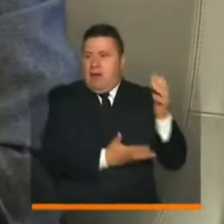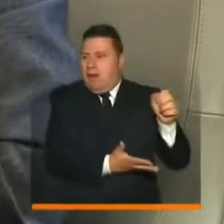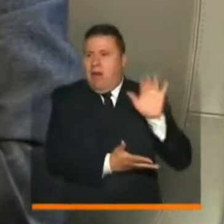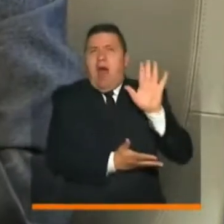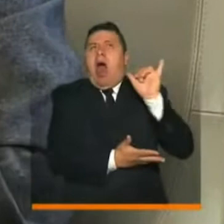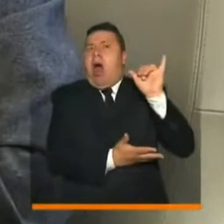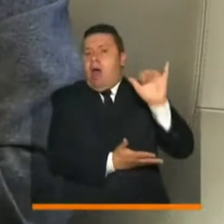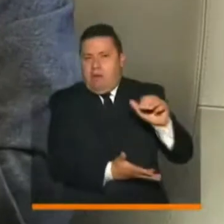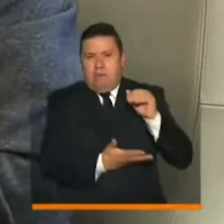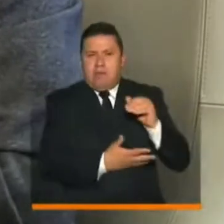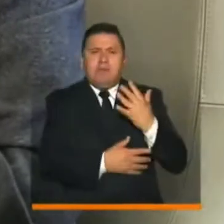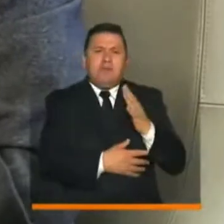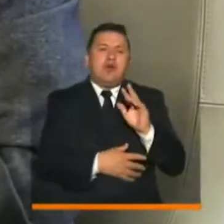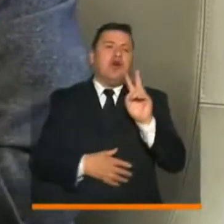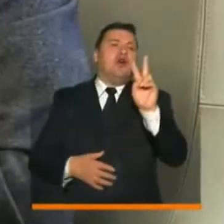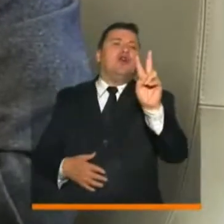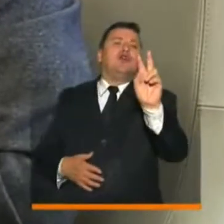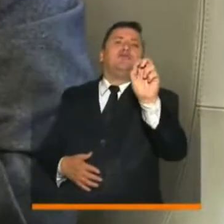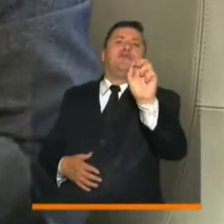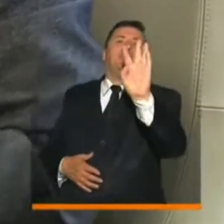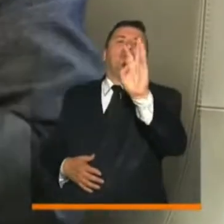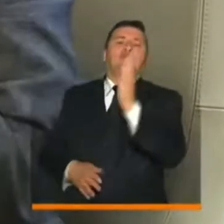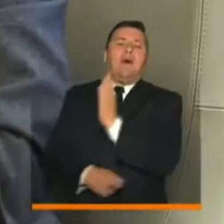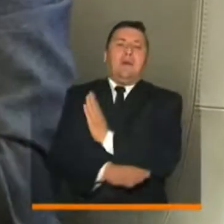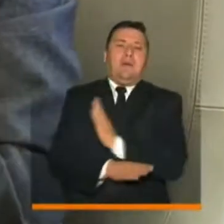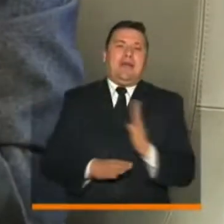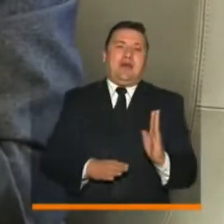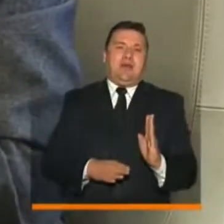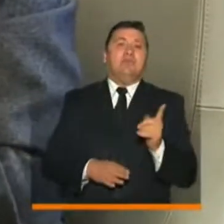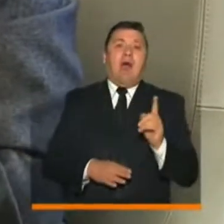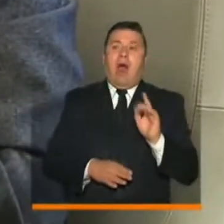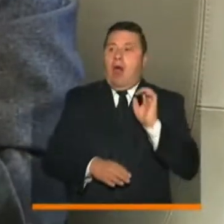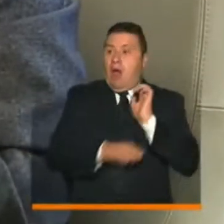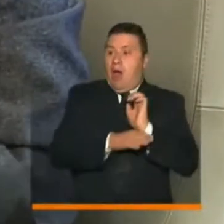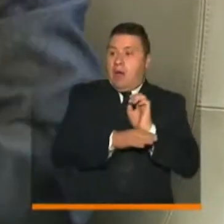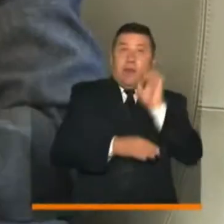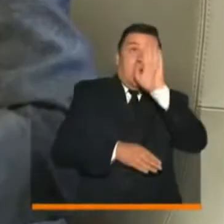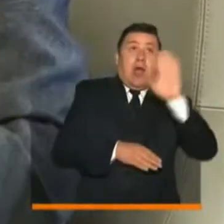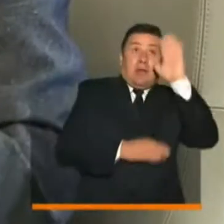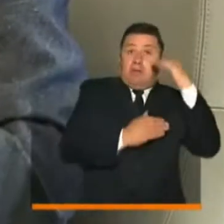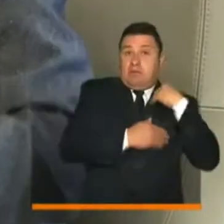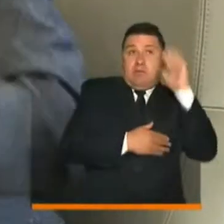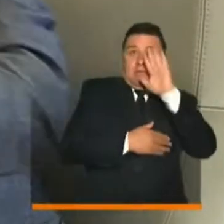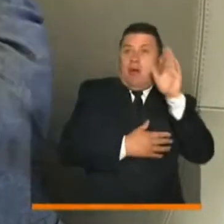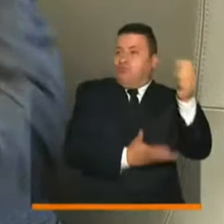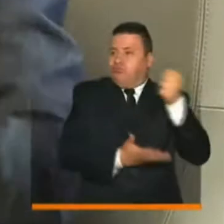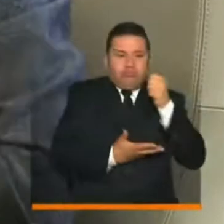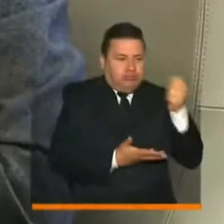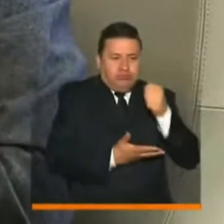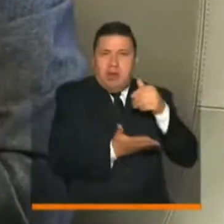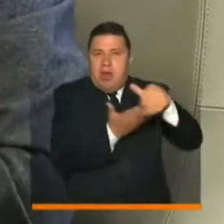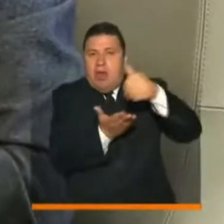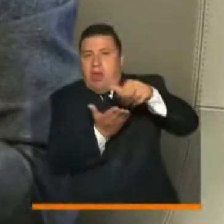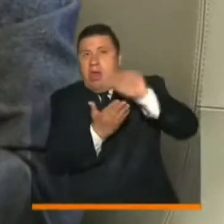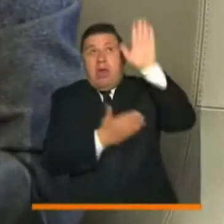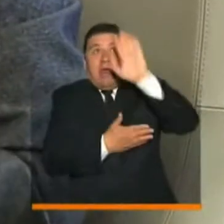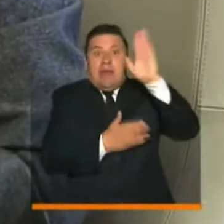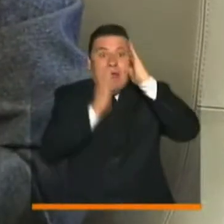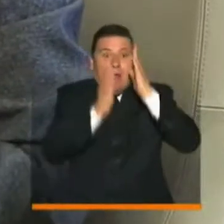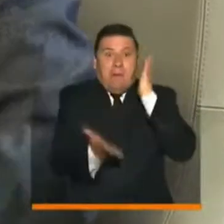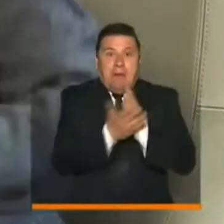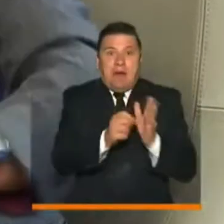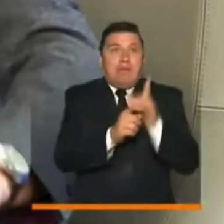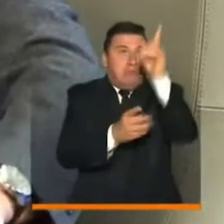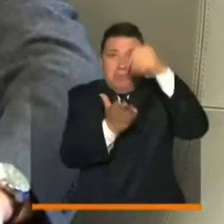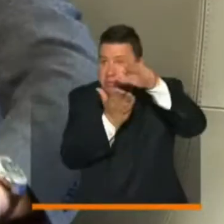momento alrededor de 2.8 billones de pesos que van a poder las entidades territoriales gastar directamente en sus territorios para atender la